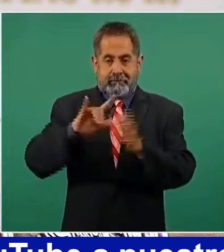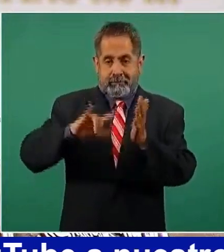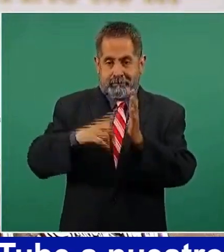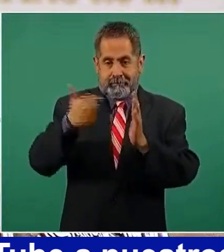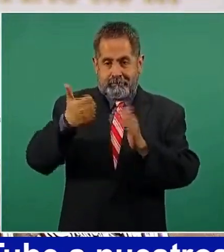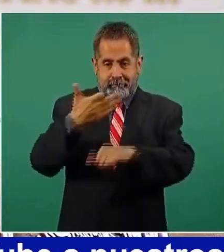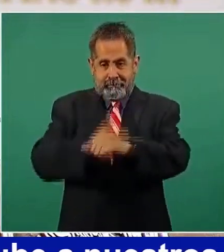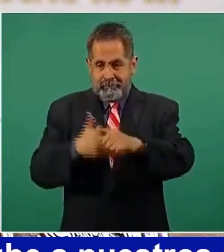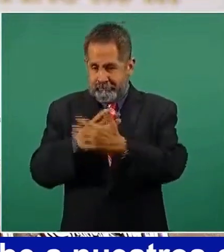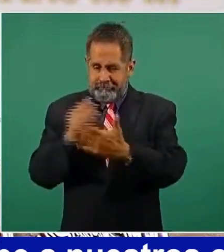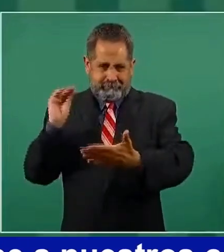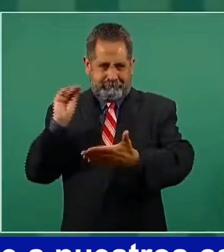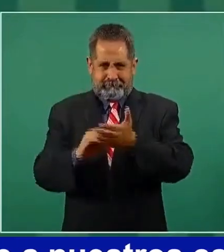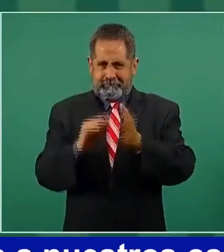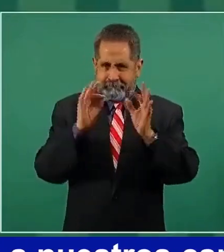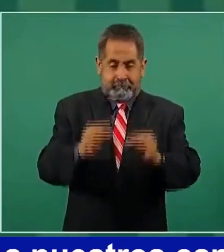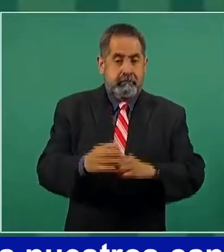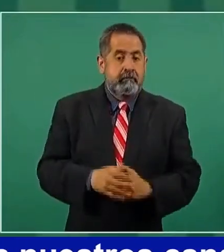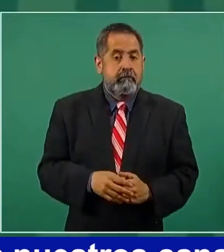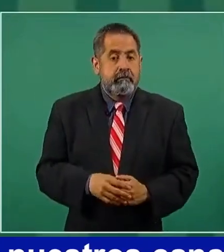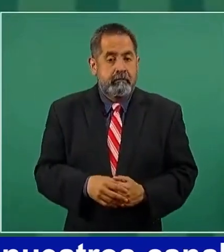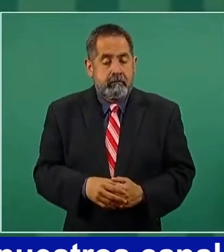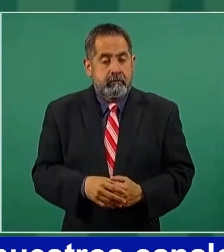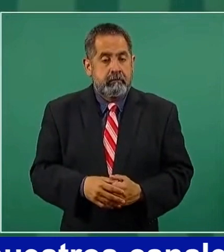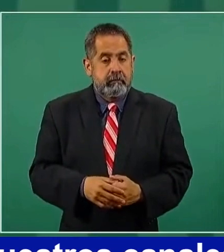pone la hora,